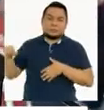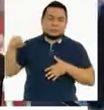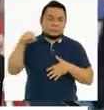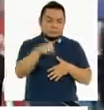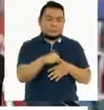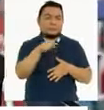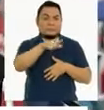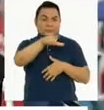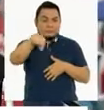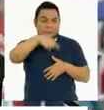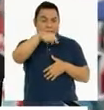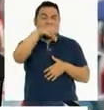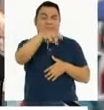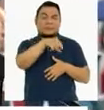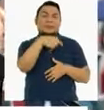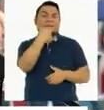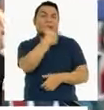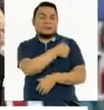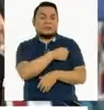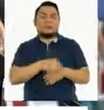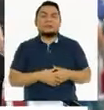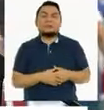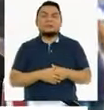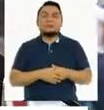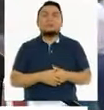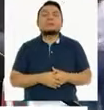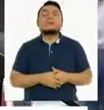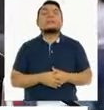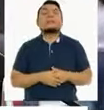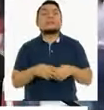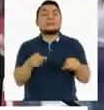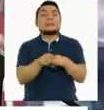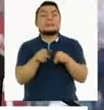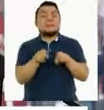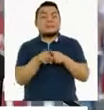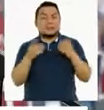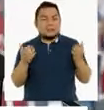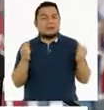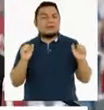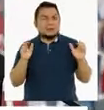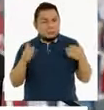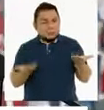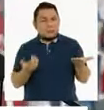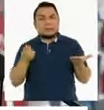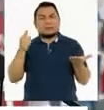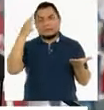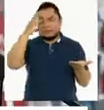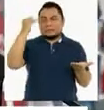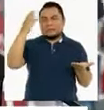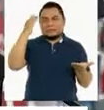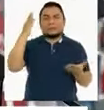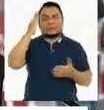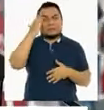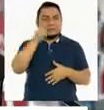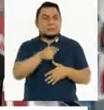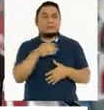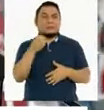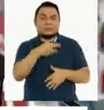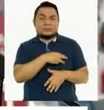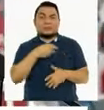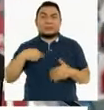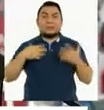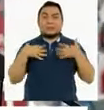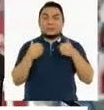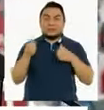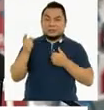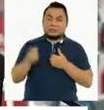cuenta hasta los centros de vacunación. Más aún, en la medida de lo posible y con la experiencia acumulada por el Ministerio